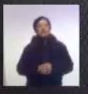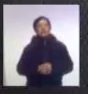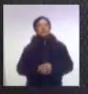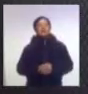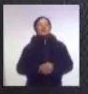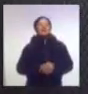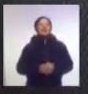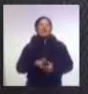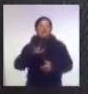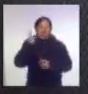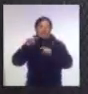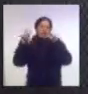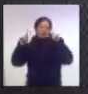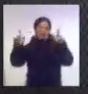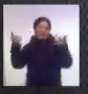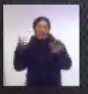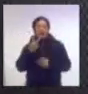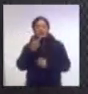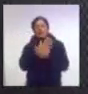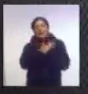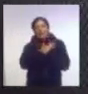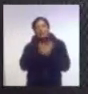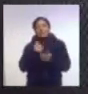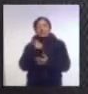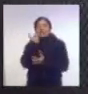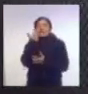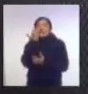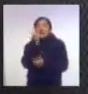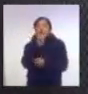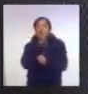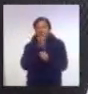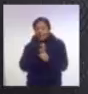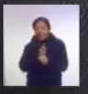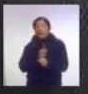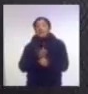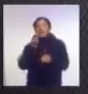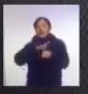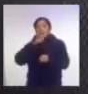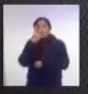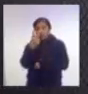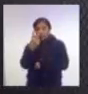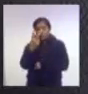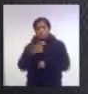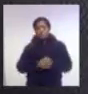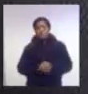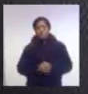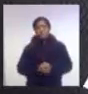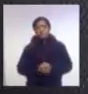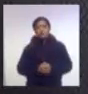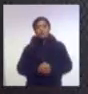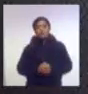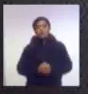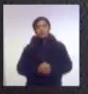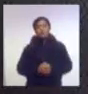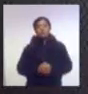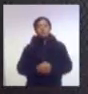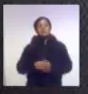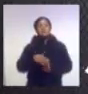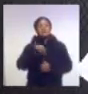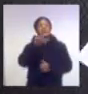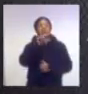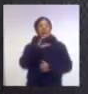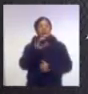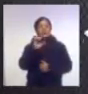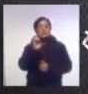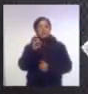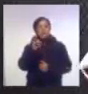en Tlaxcala. Ah, muy bien, sí. Y me gustaría invitar, el día 2 tenemos en la Aceituna, Sazón Español,